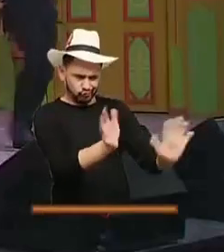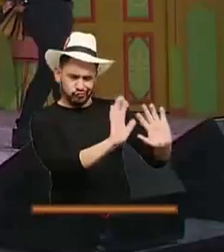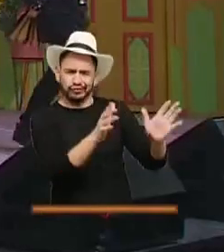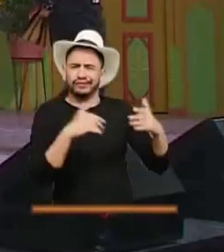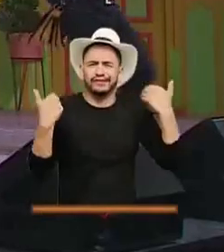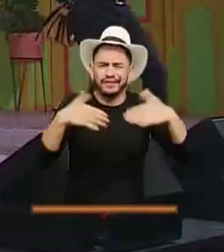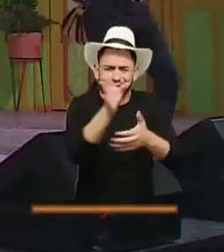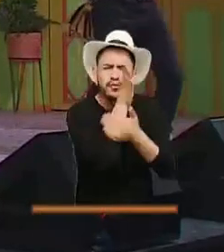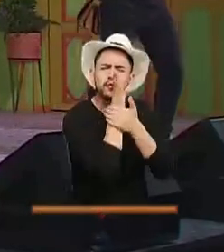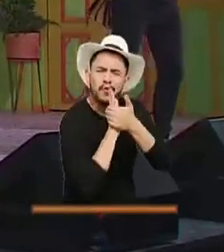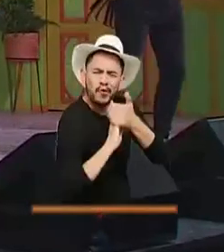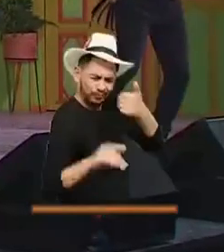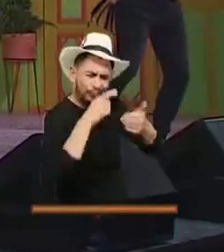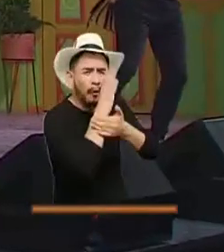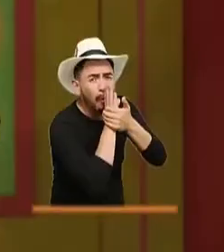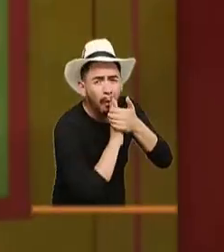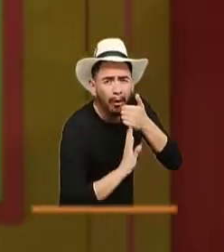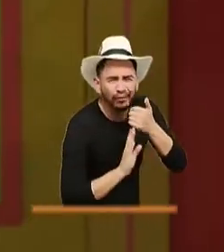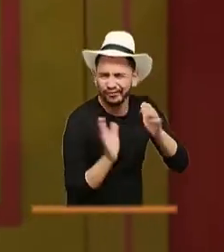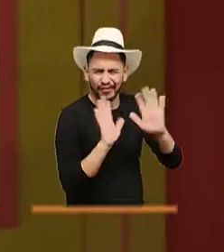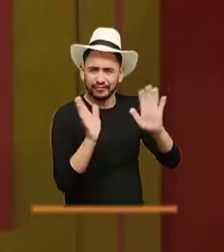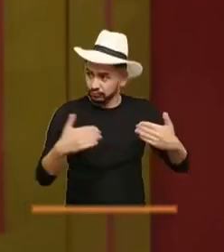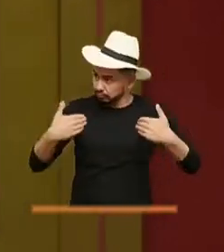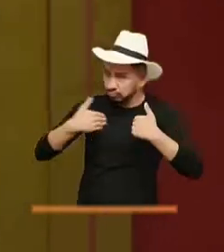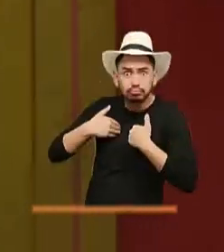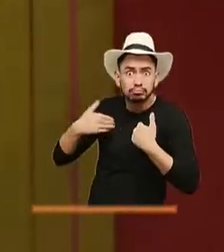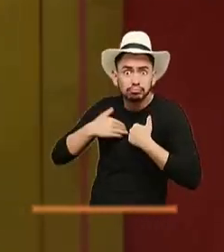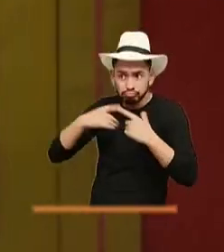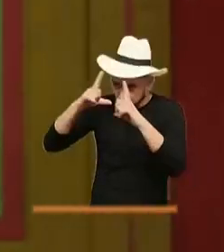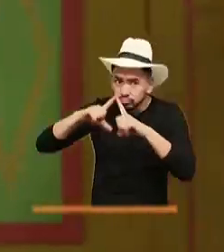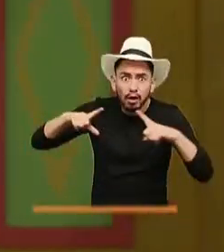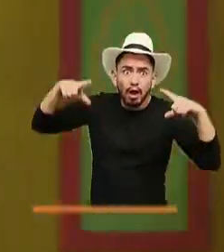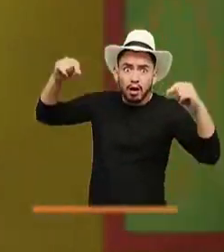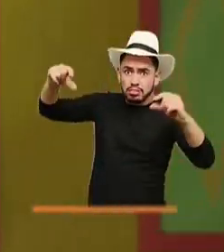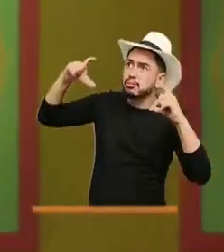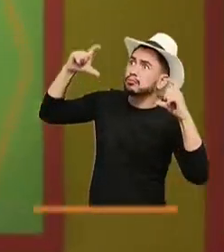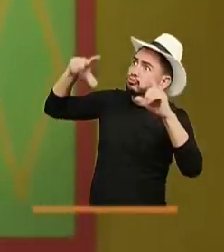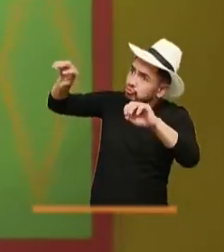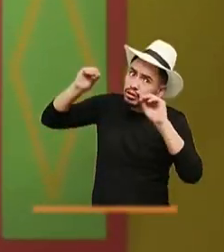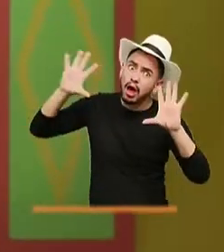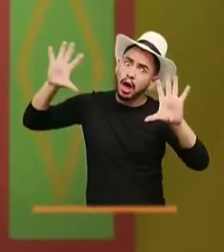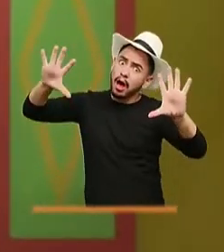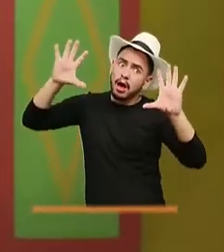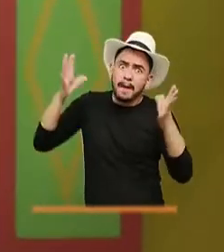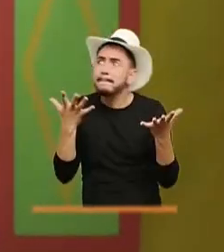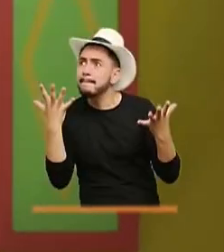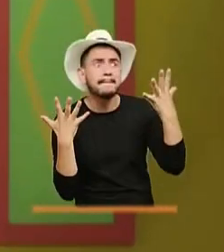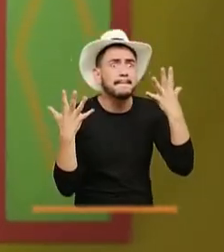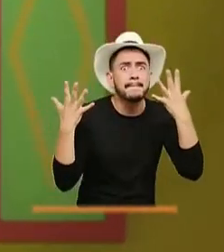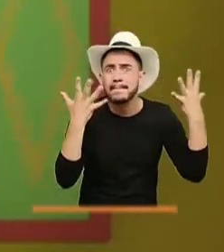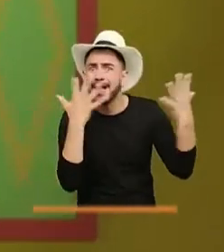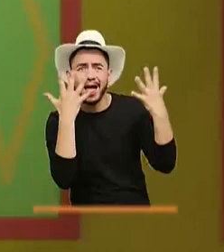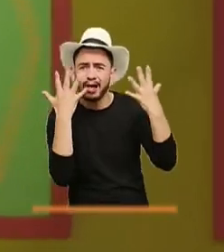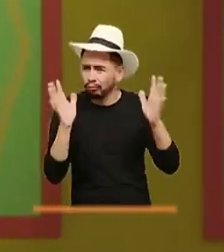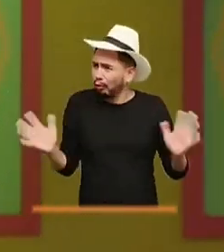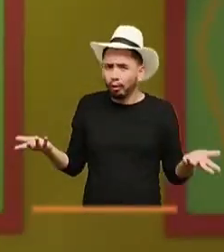luna. Hoy estoy a luna llena, sin tener ningún enredo, y al sol que tengo